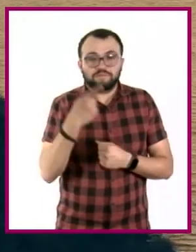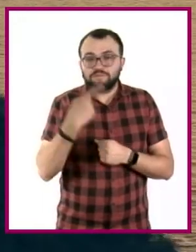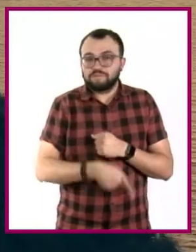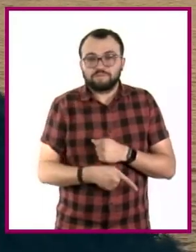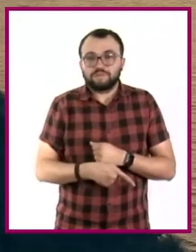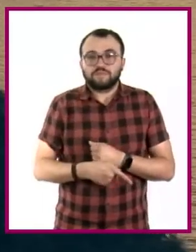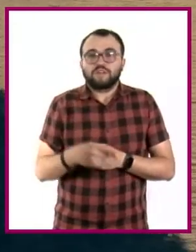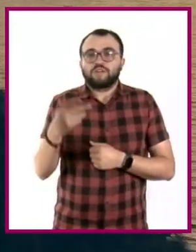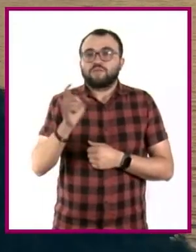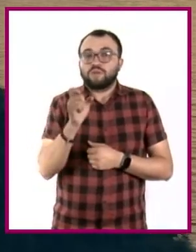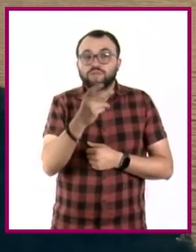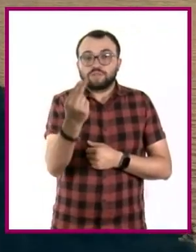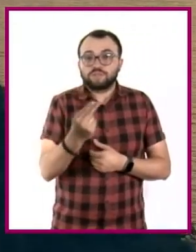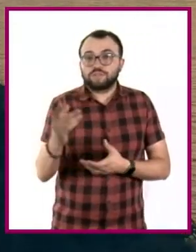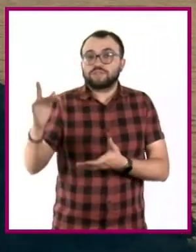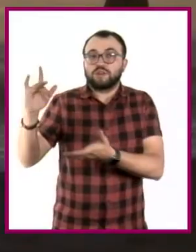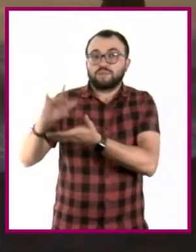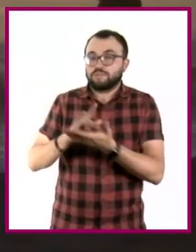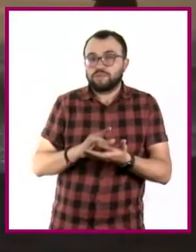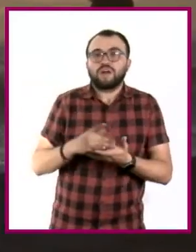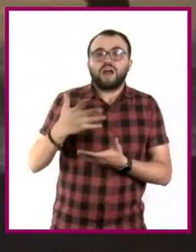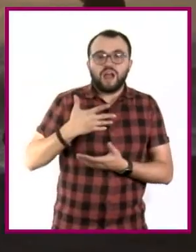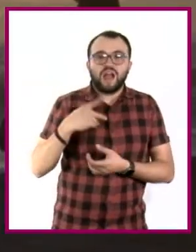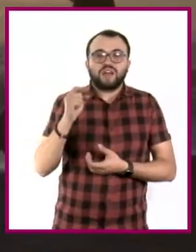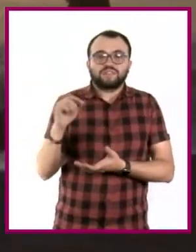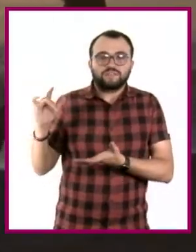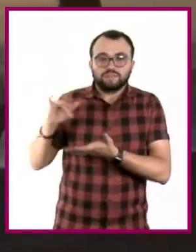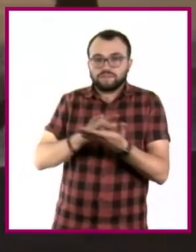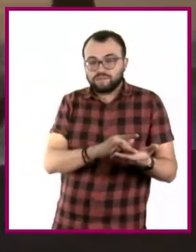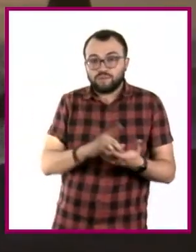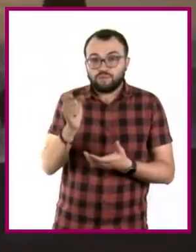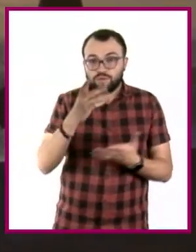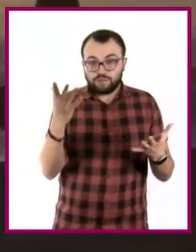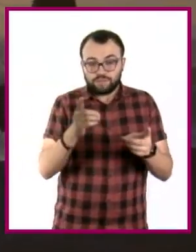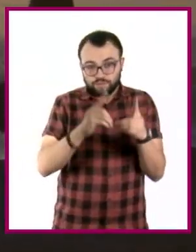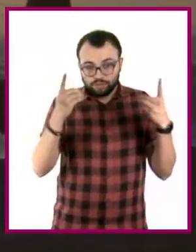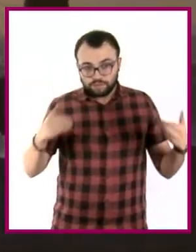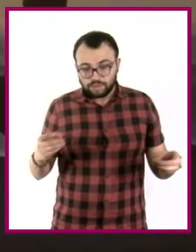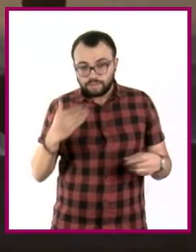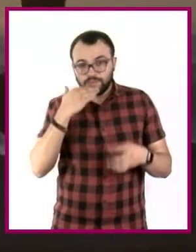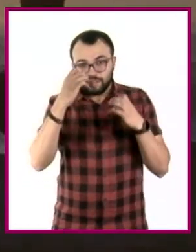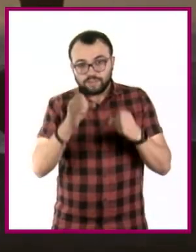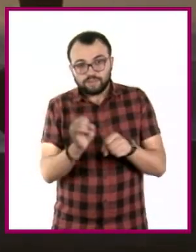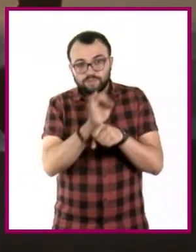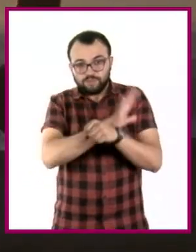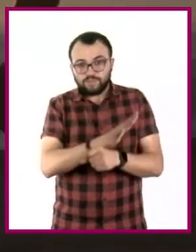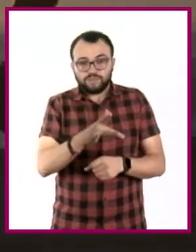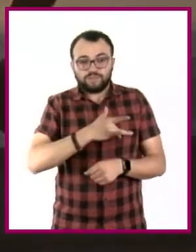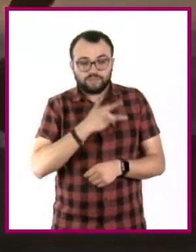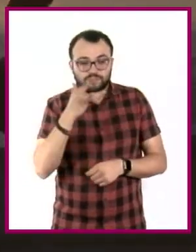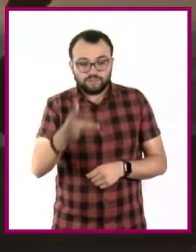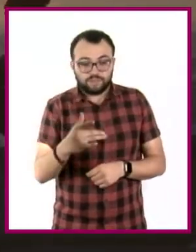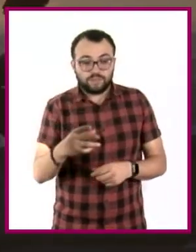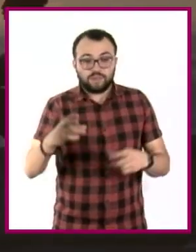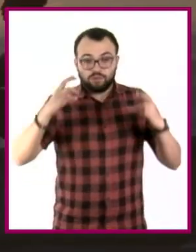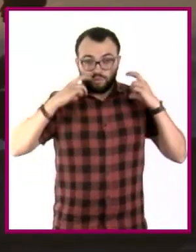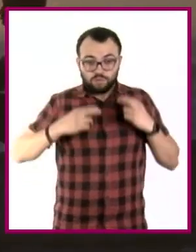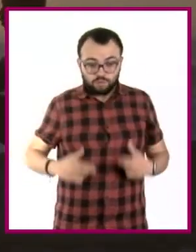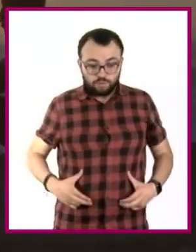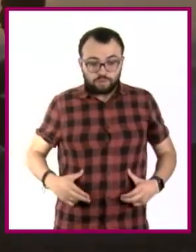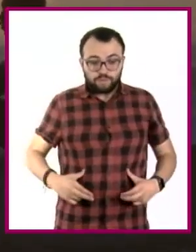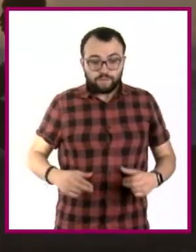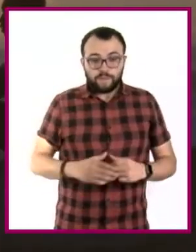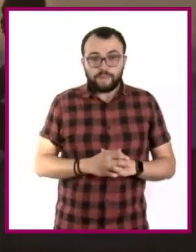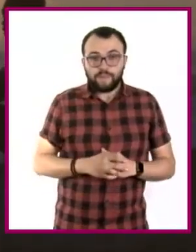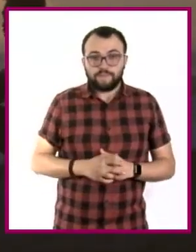lo necesitan, etc. Cuando se desarrolla bienestar emocional y afectivo, el lenguaje corporal, es decir, la